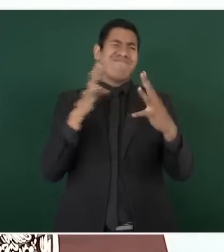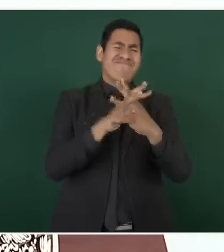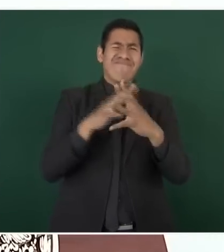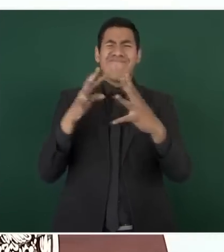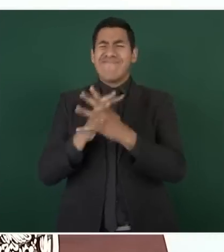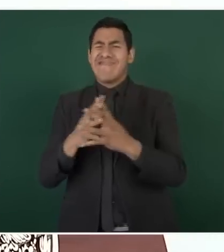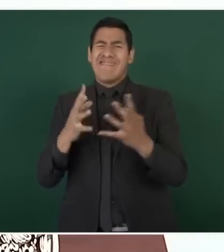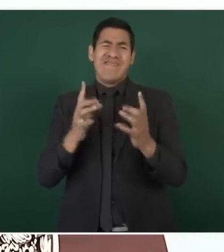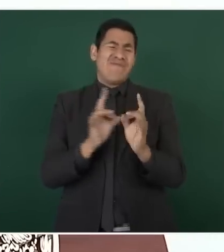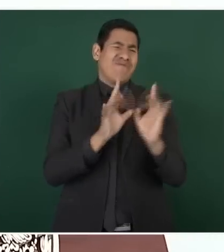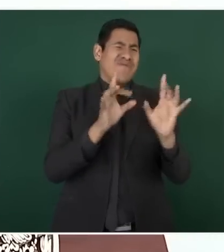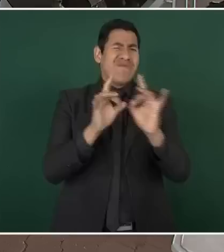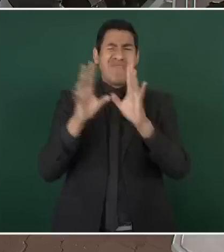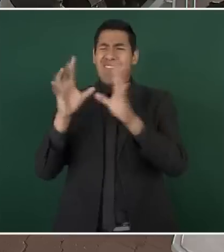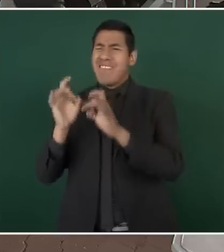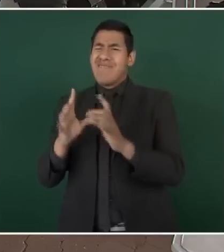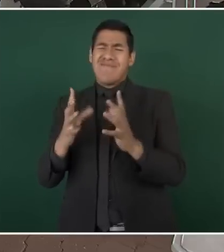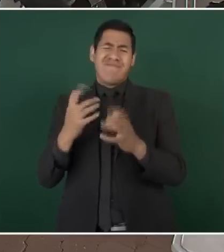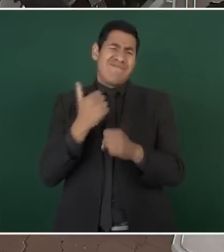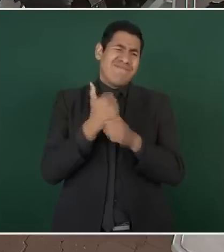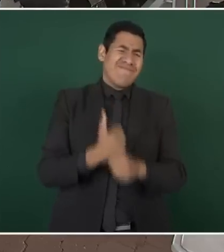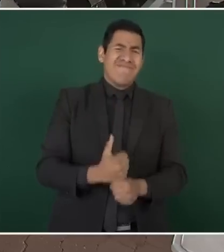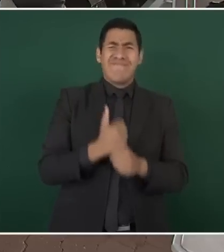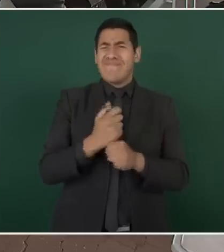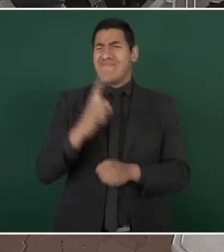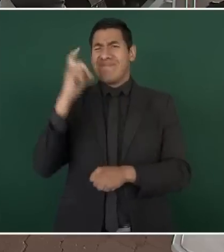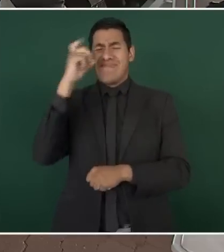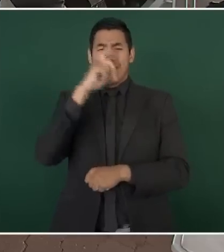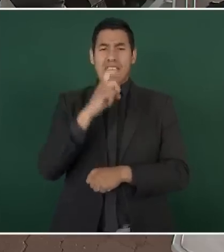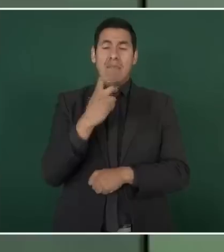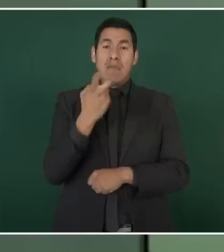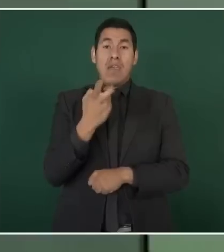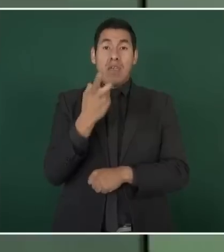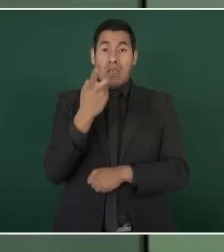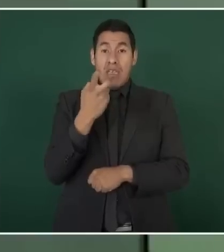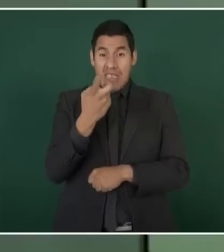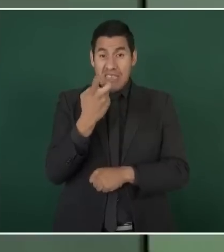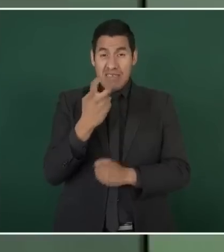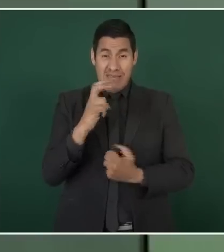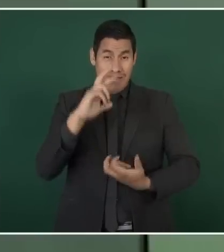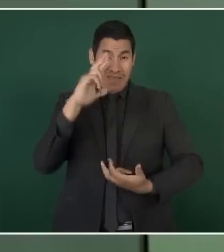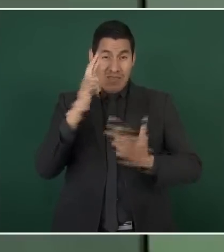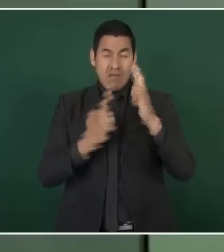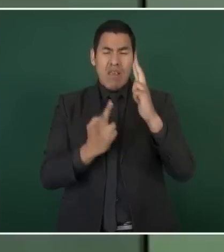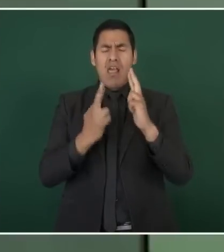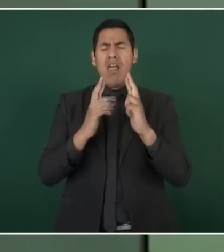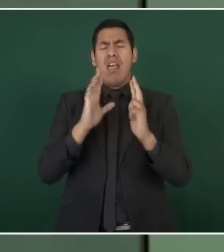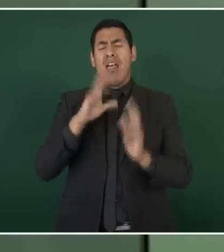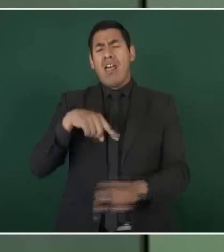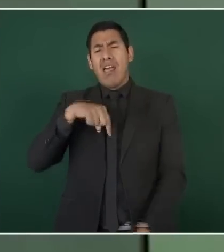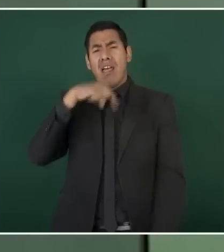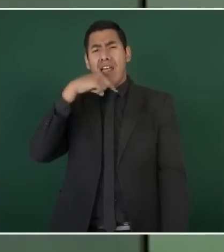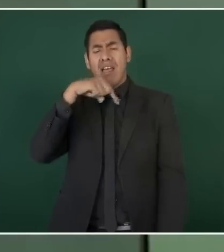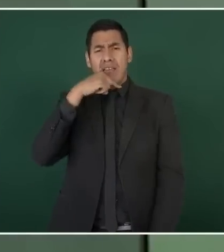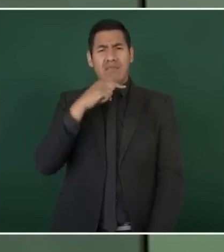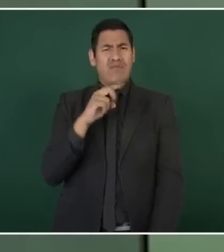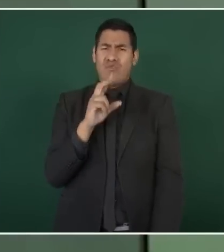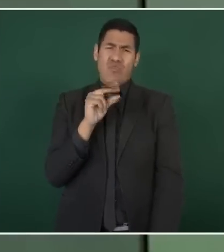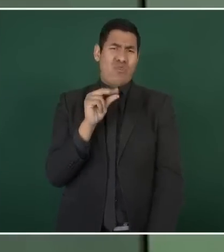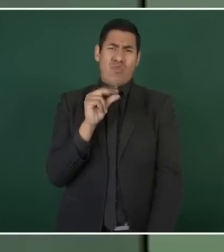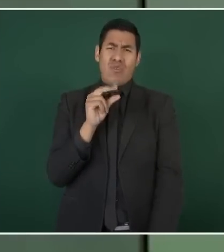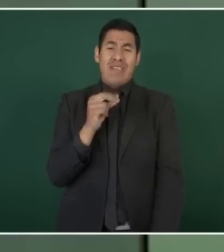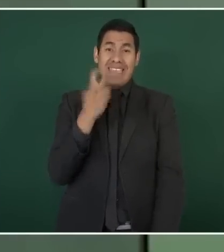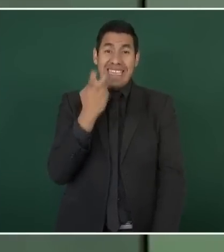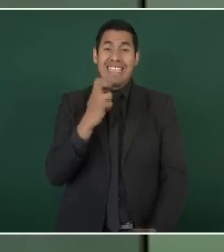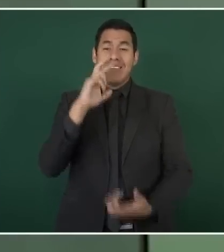Nada más que esa revolución no fue en vano. Gracias a esa revolución